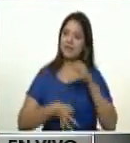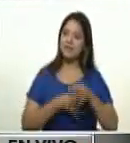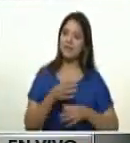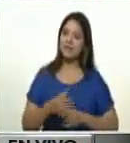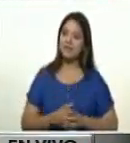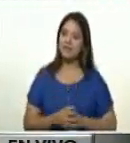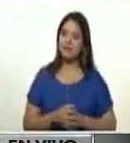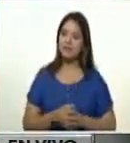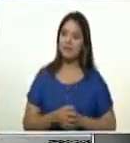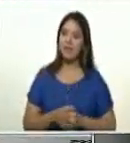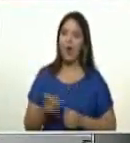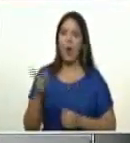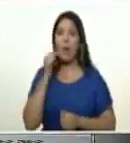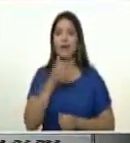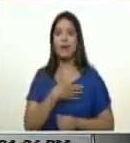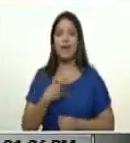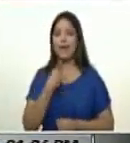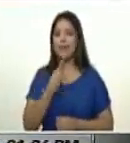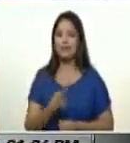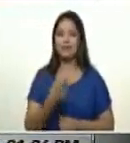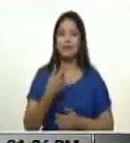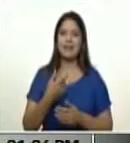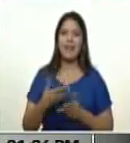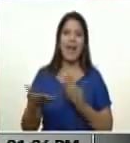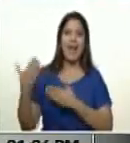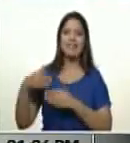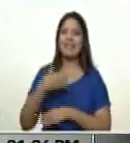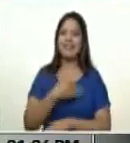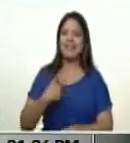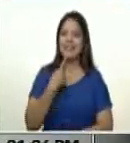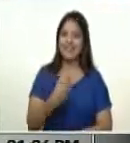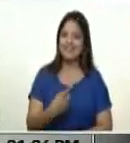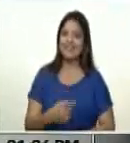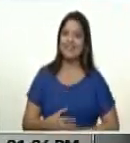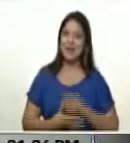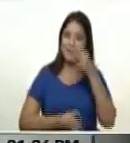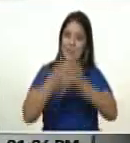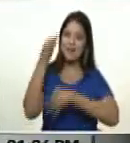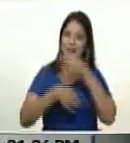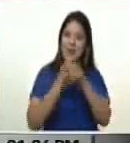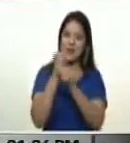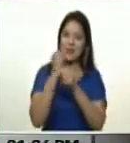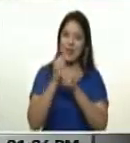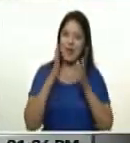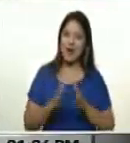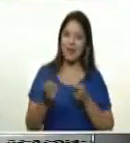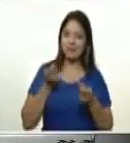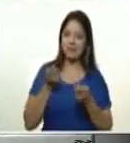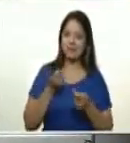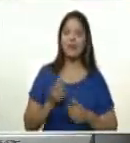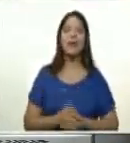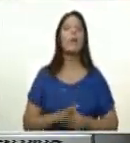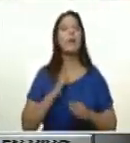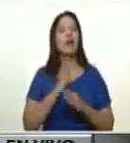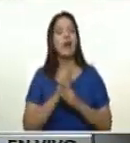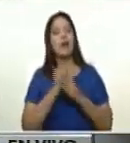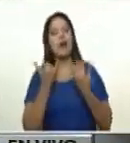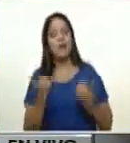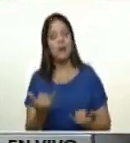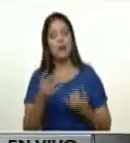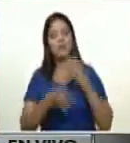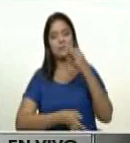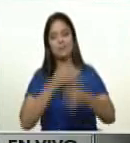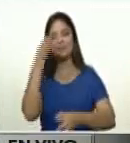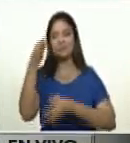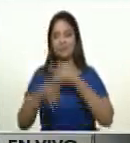Hernán estaba tarugado, quería decir eso de hace tiempo. Miren, mira, Denis, aquí está